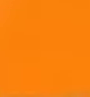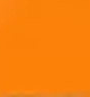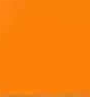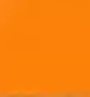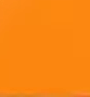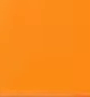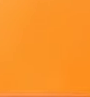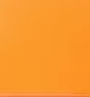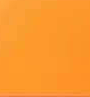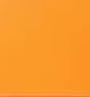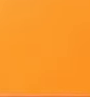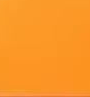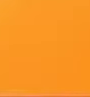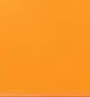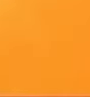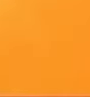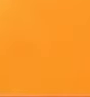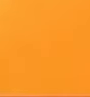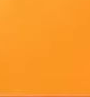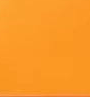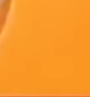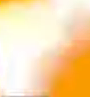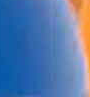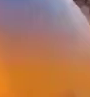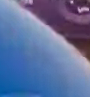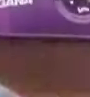Bienvenidos al sorteo Loto.